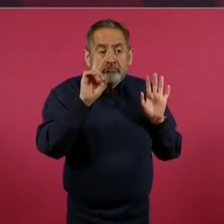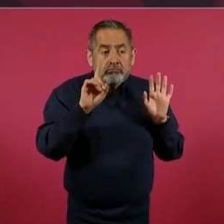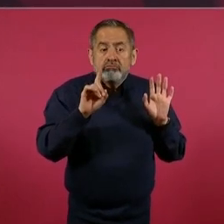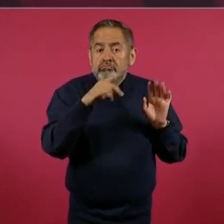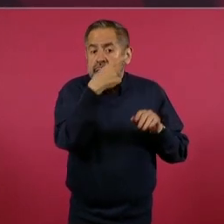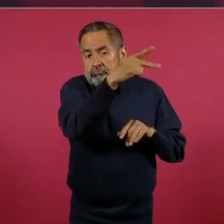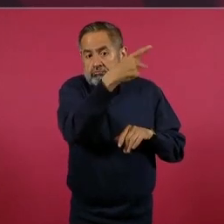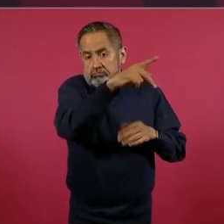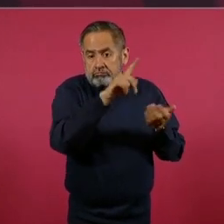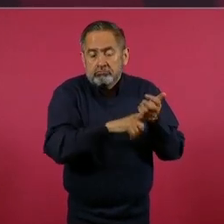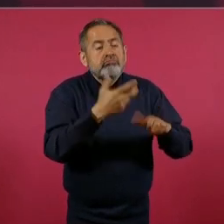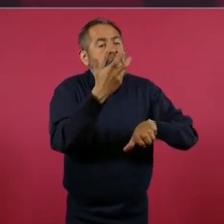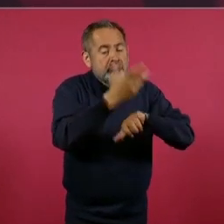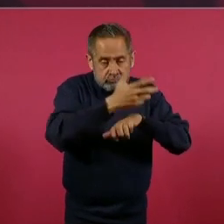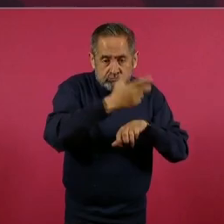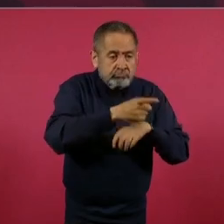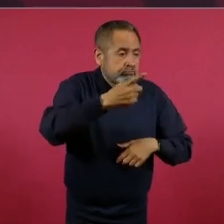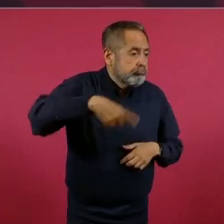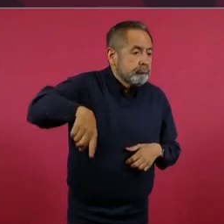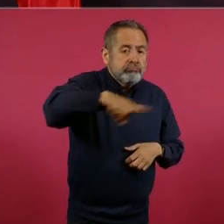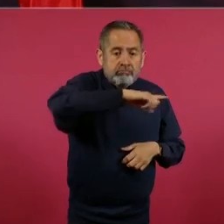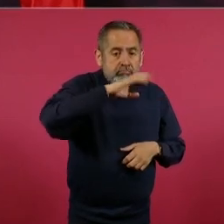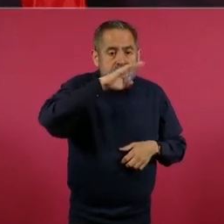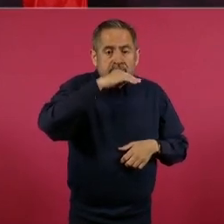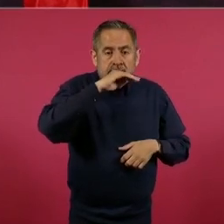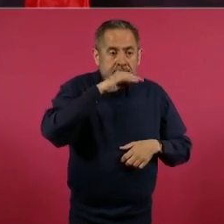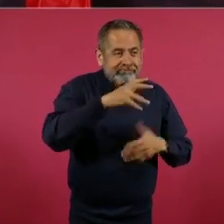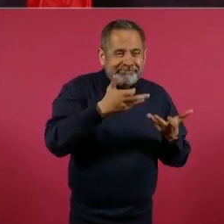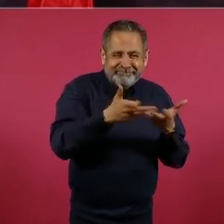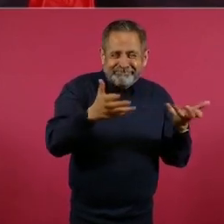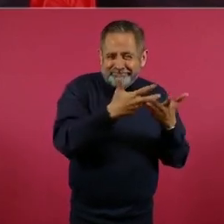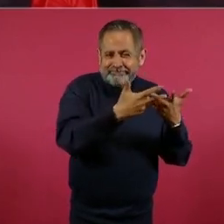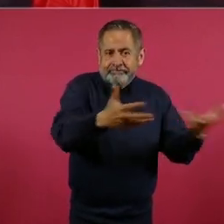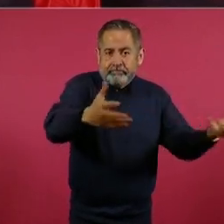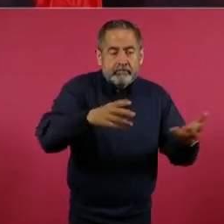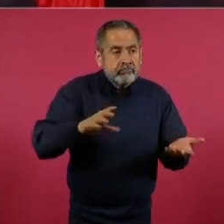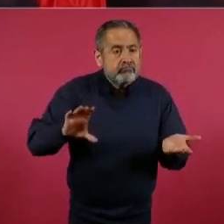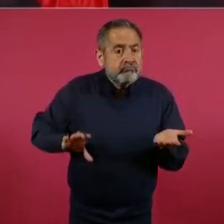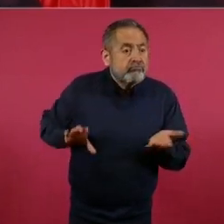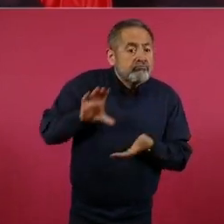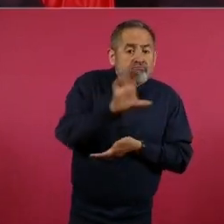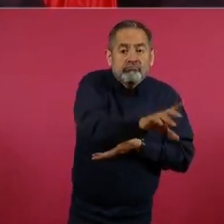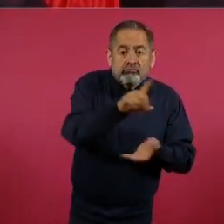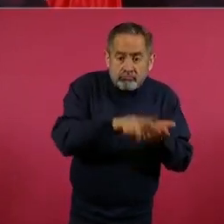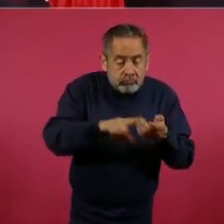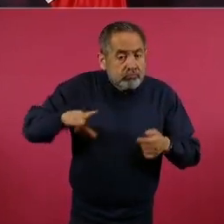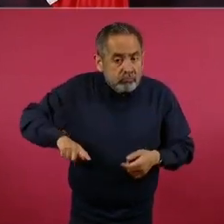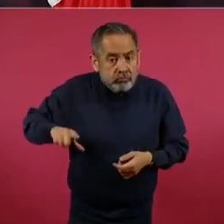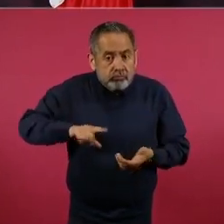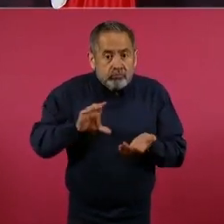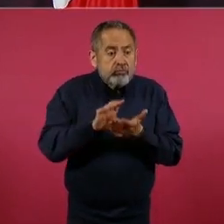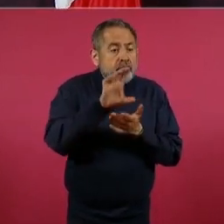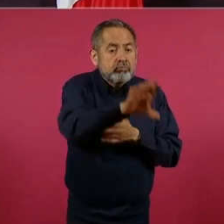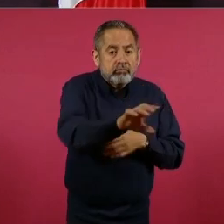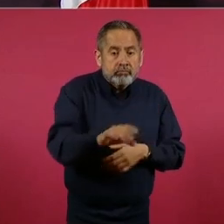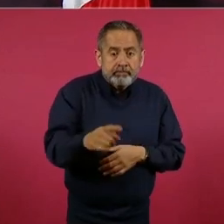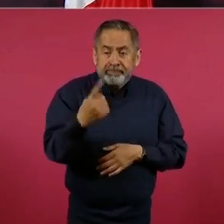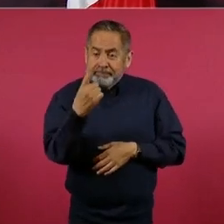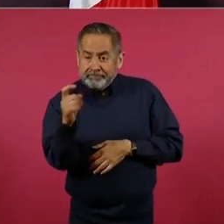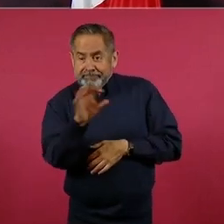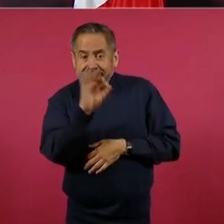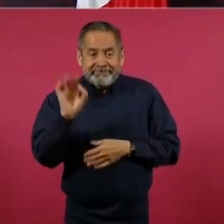maíz en Estados Unidos reciben el 100% de su costo de